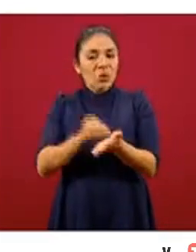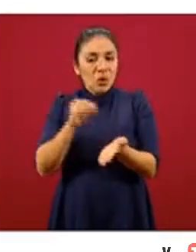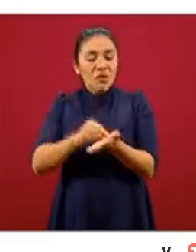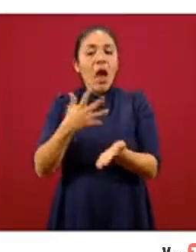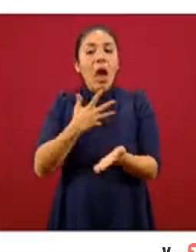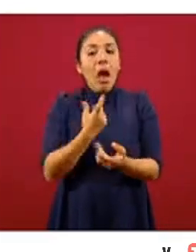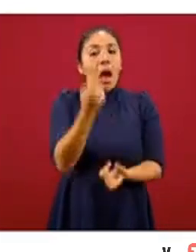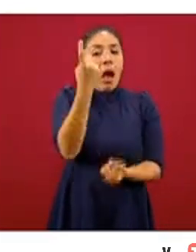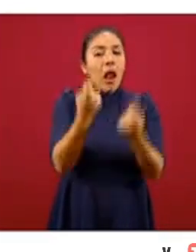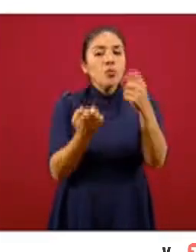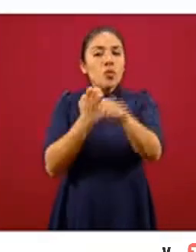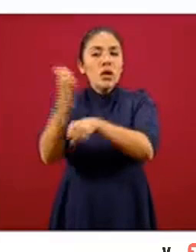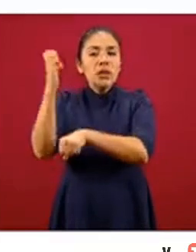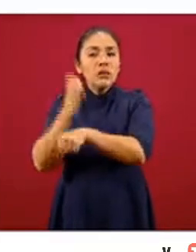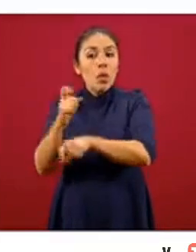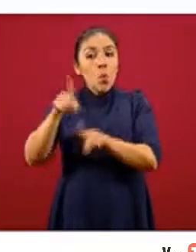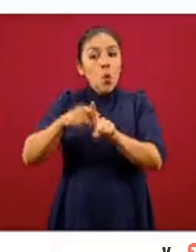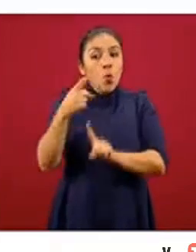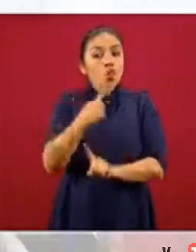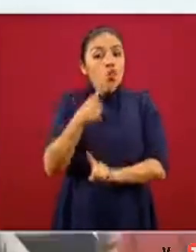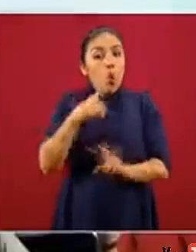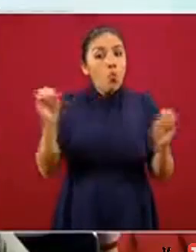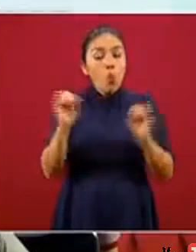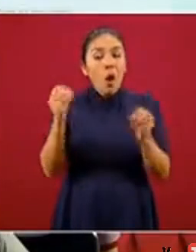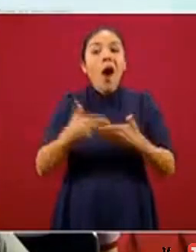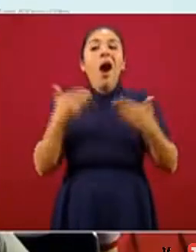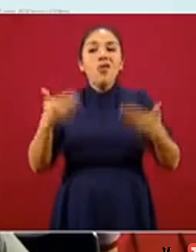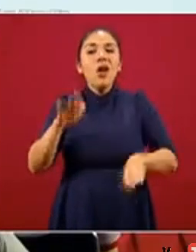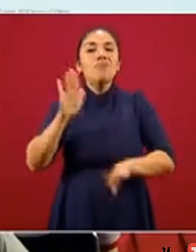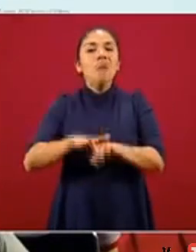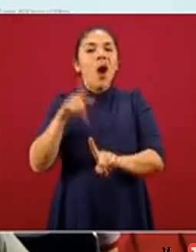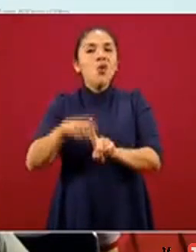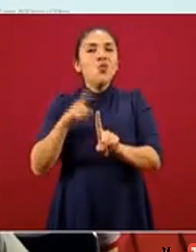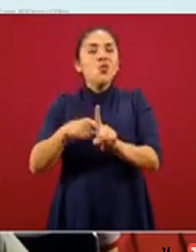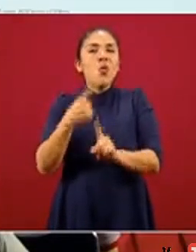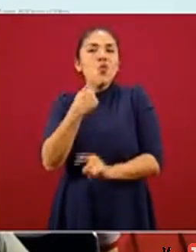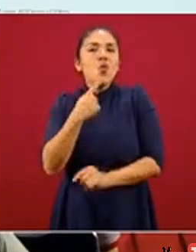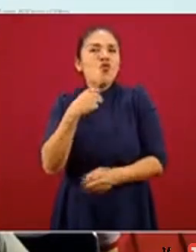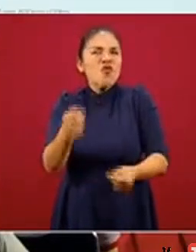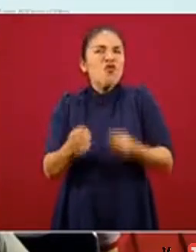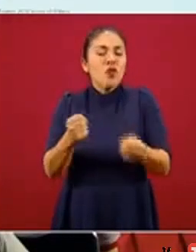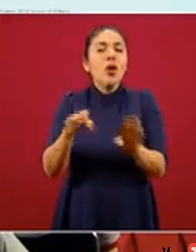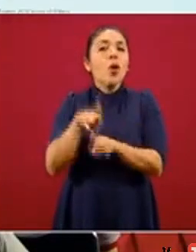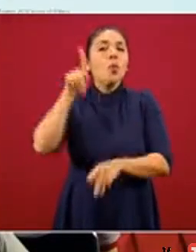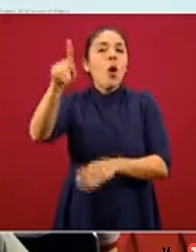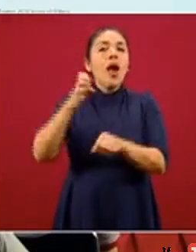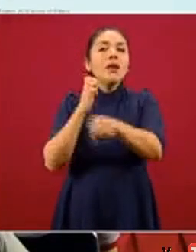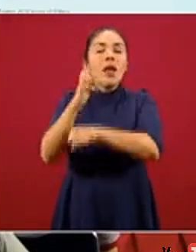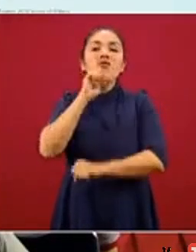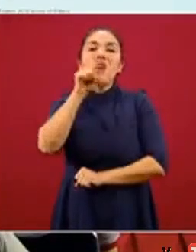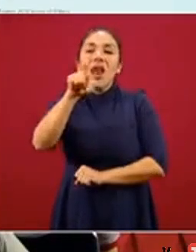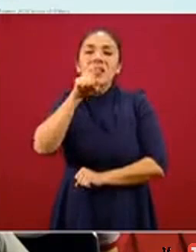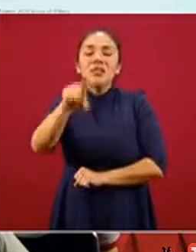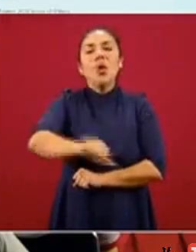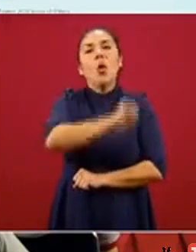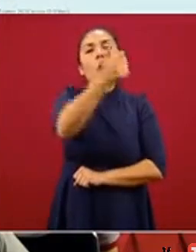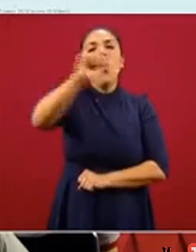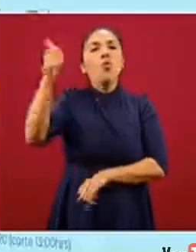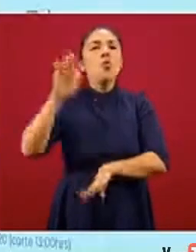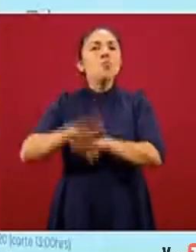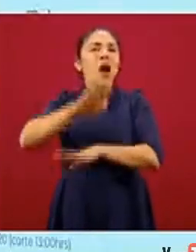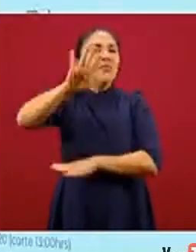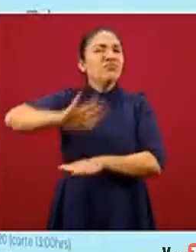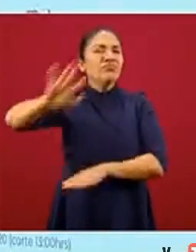federativas que antes no estaban en el color rojo intenso, hoy lo están, es el caso de Jalisco y varios otros estados de la zona